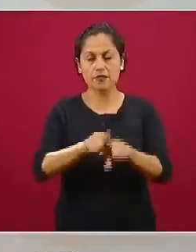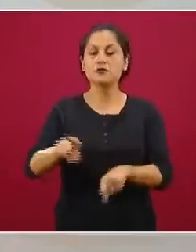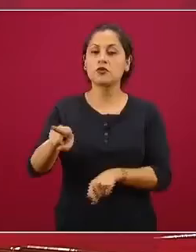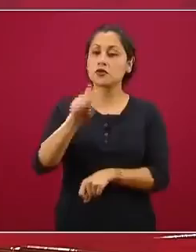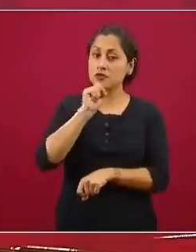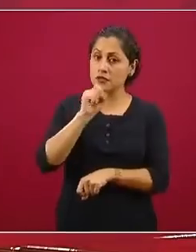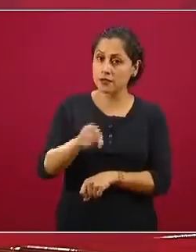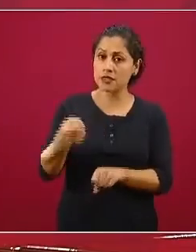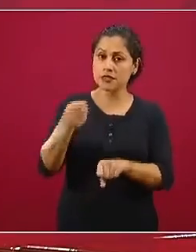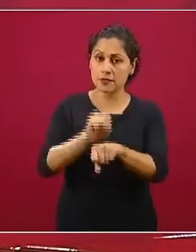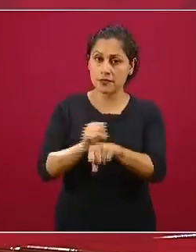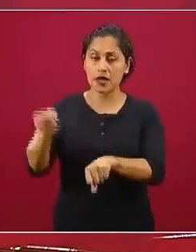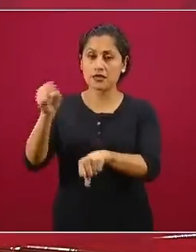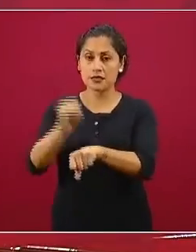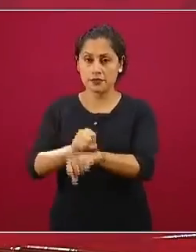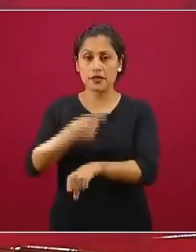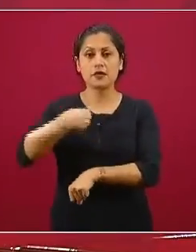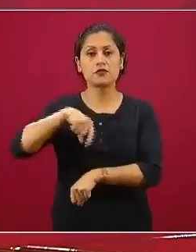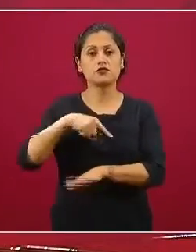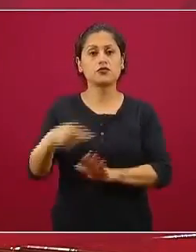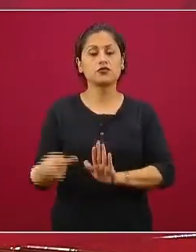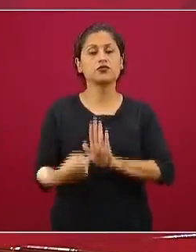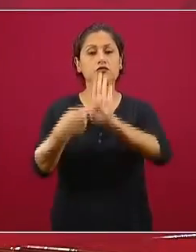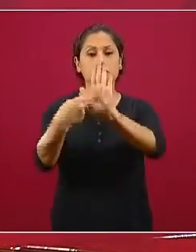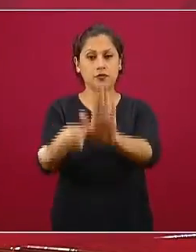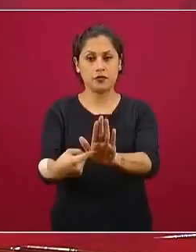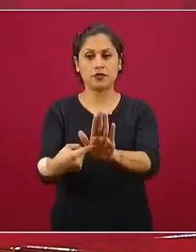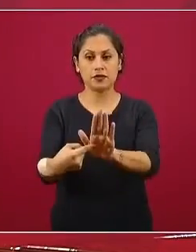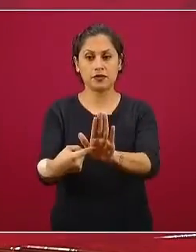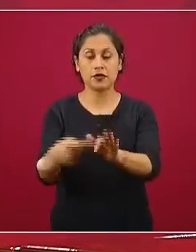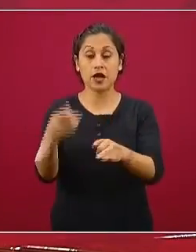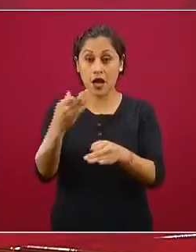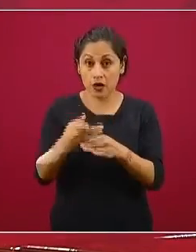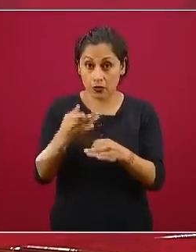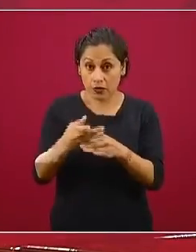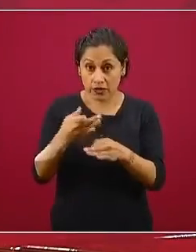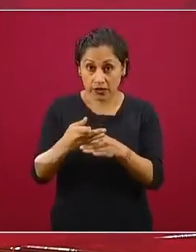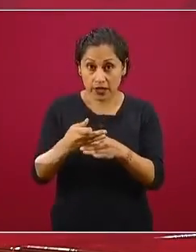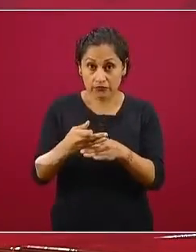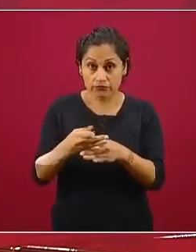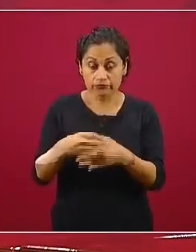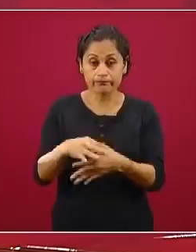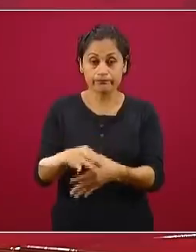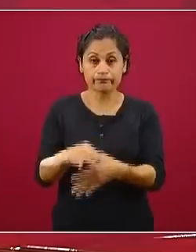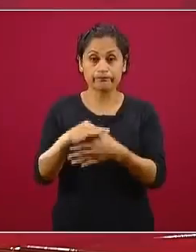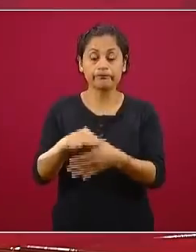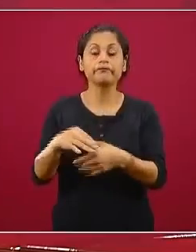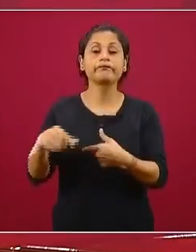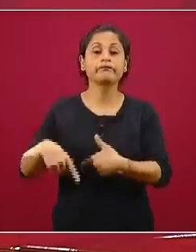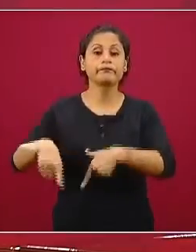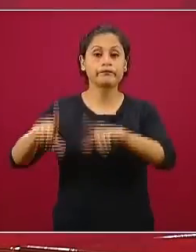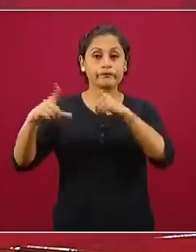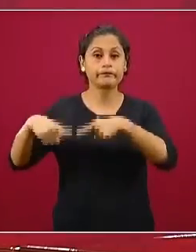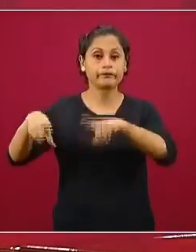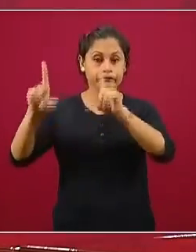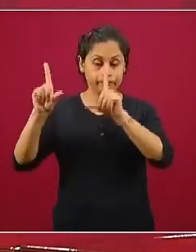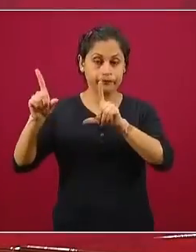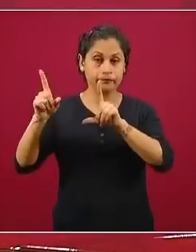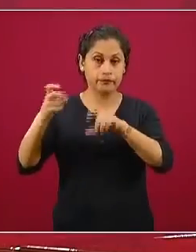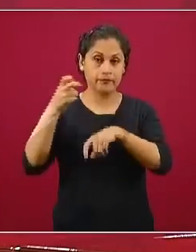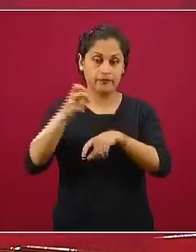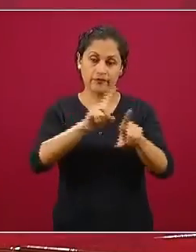semana, vamos a compartir con ustedes en tiempo real las proyecciones o las